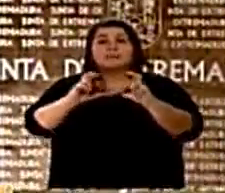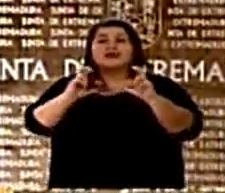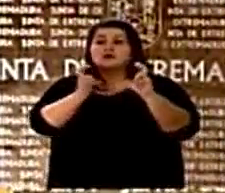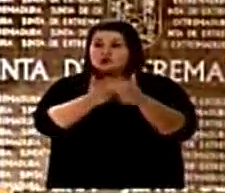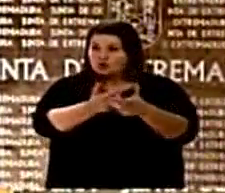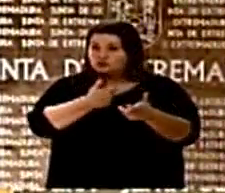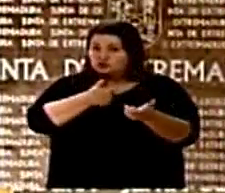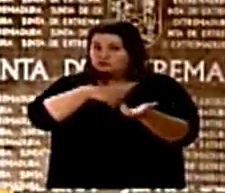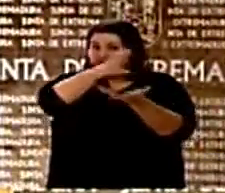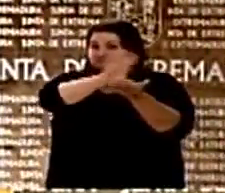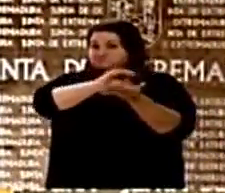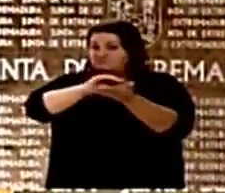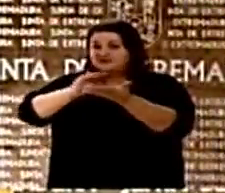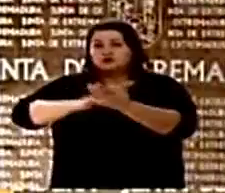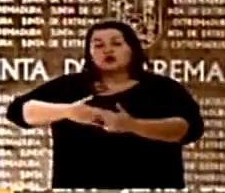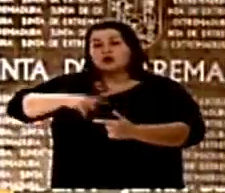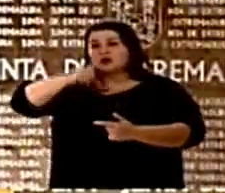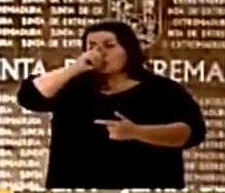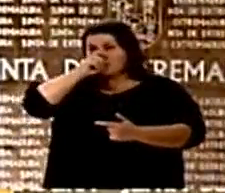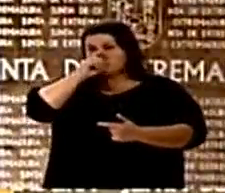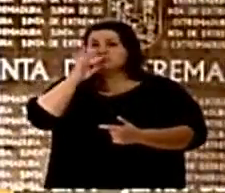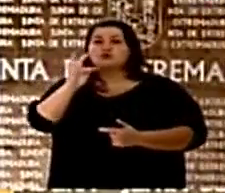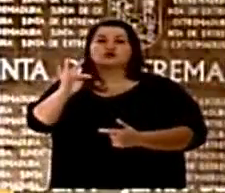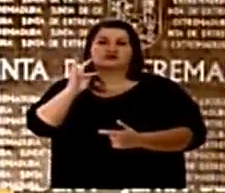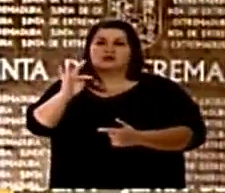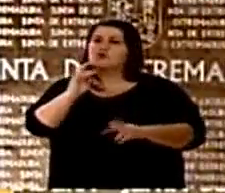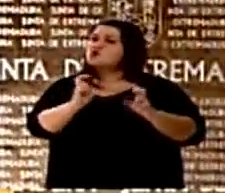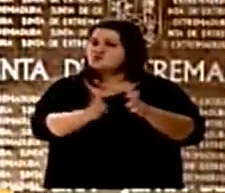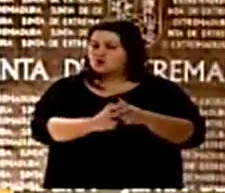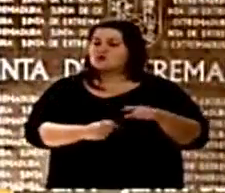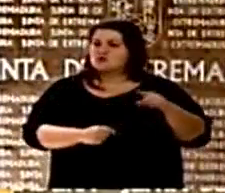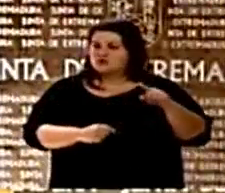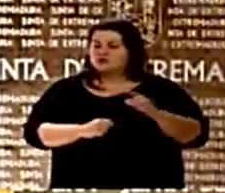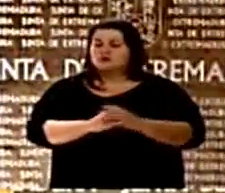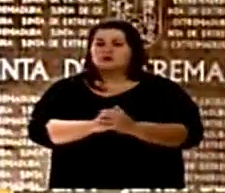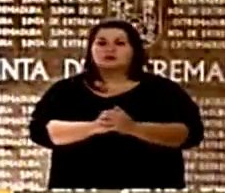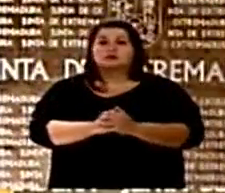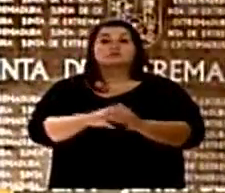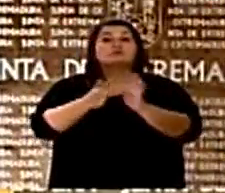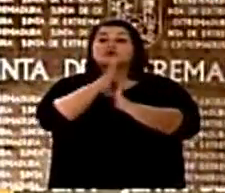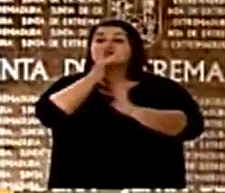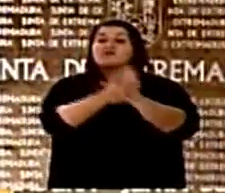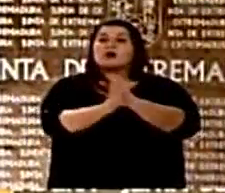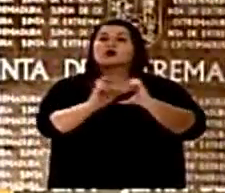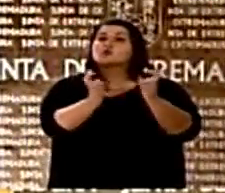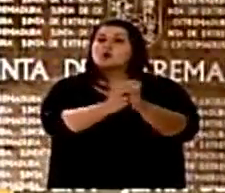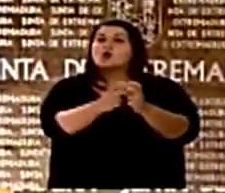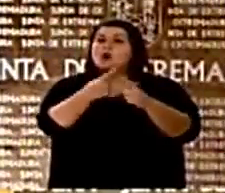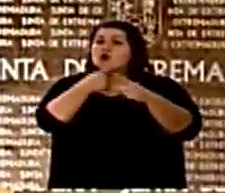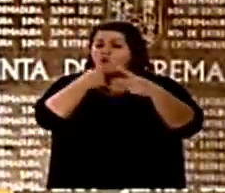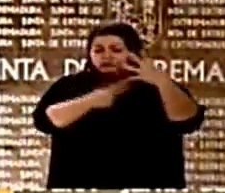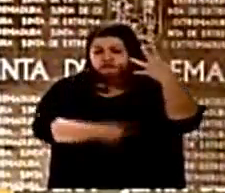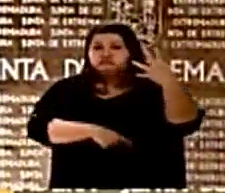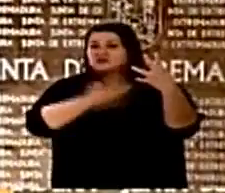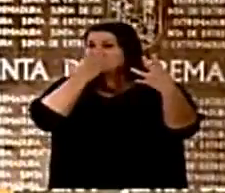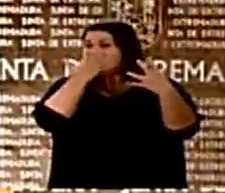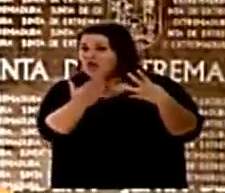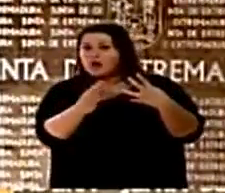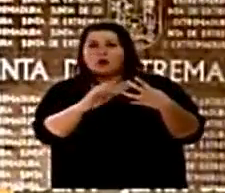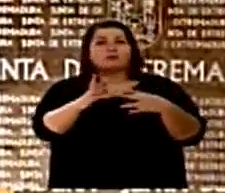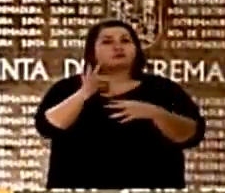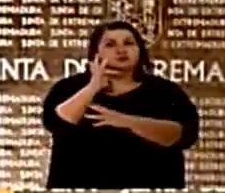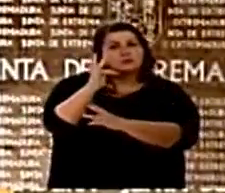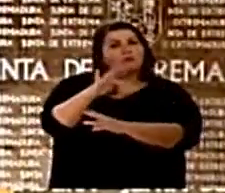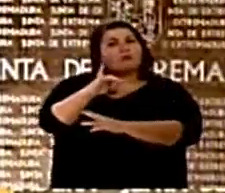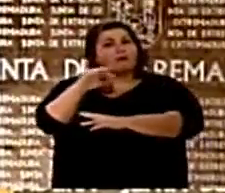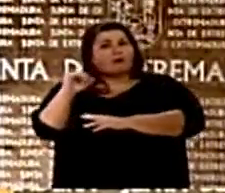me llevo un grato recuerdo de la misma. Ha sido una reunión muy fructífera, sincera,